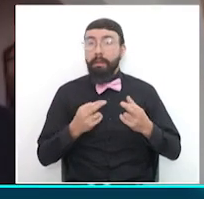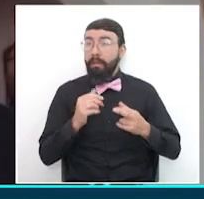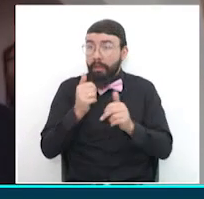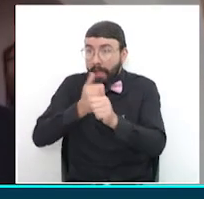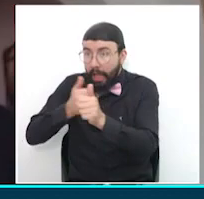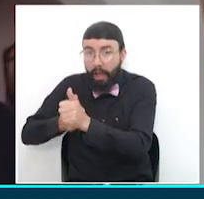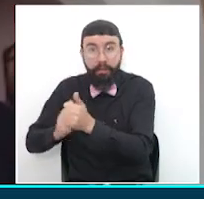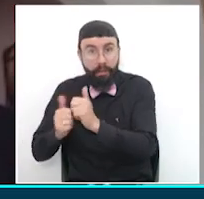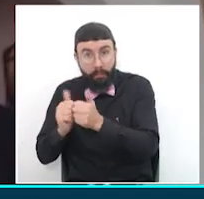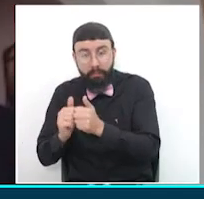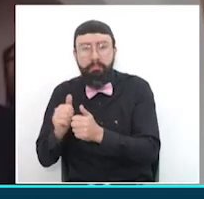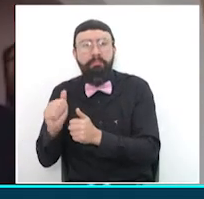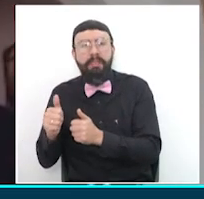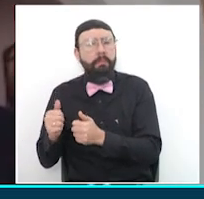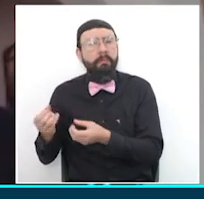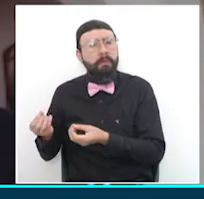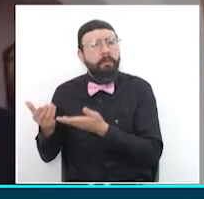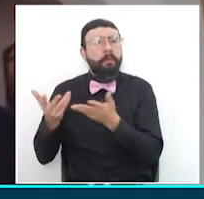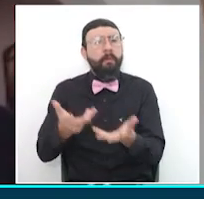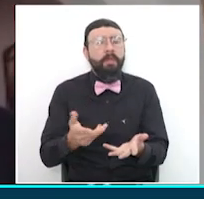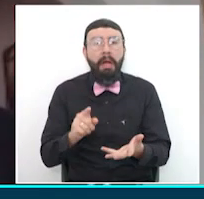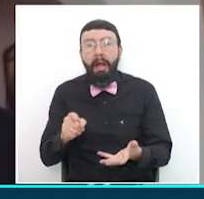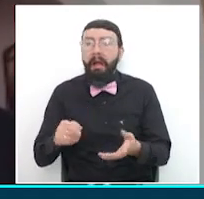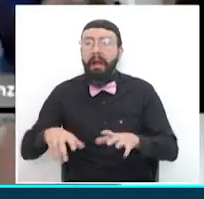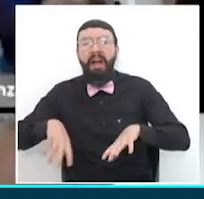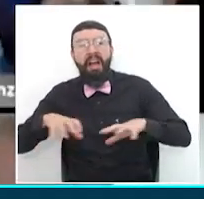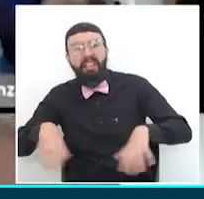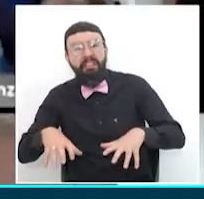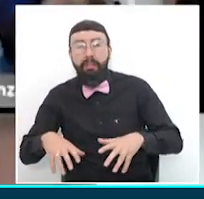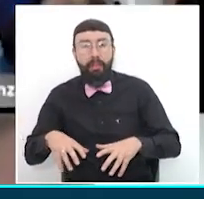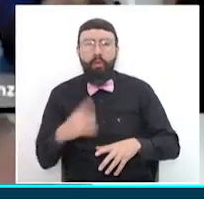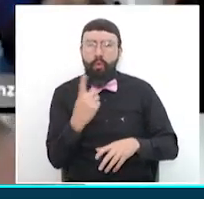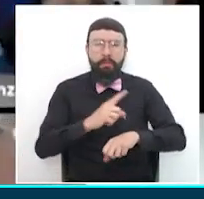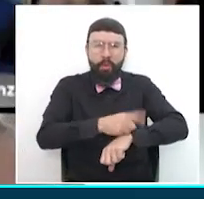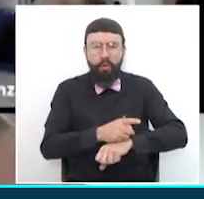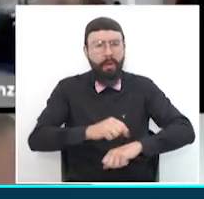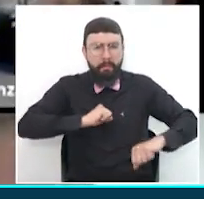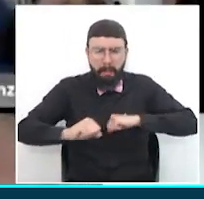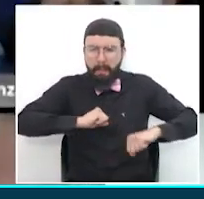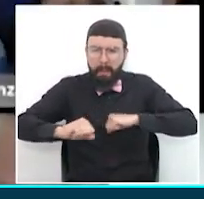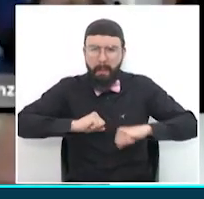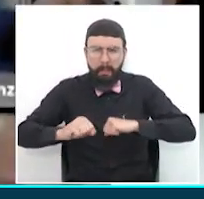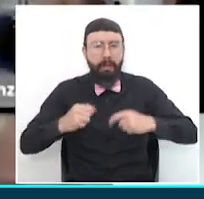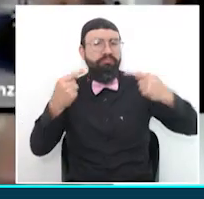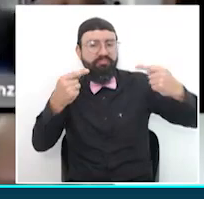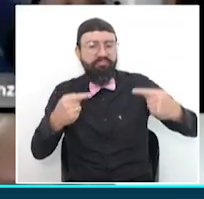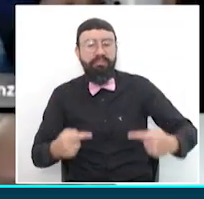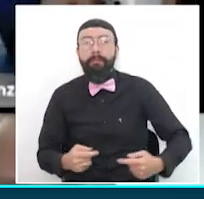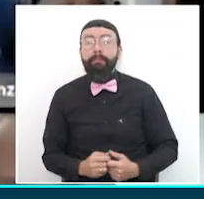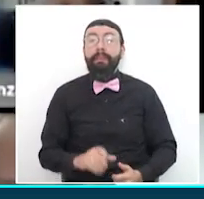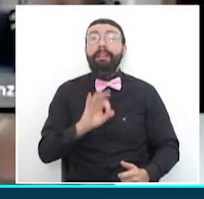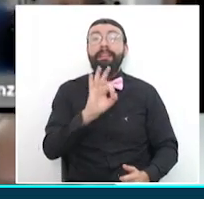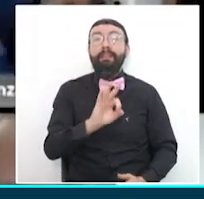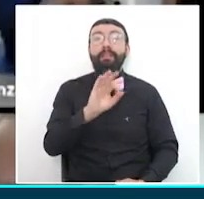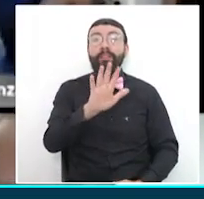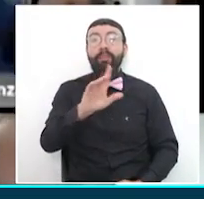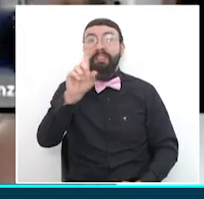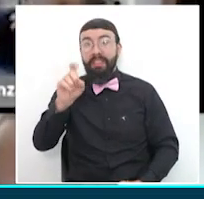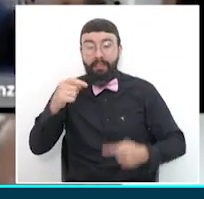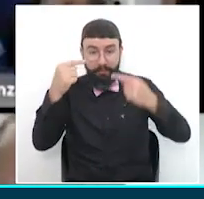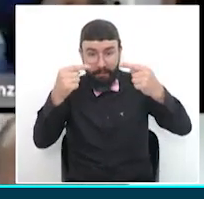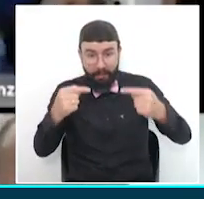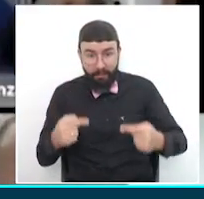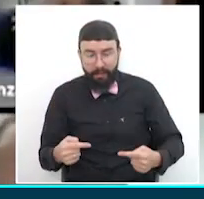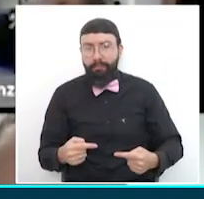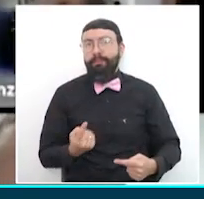deportistas debe surtir una serie de actividades en un minuto de tiempo. De 356 participantes, tan solo quedan 24 en la